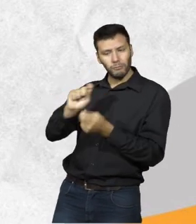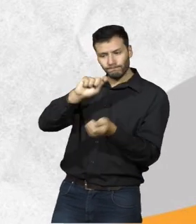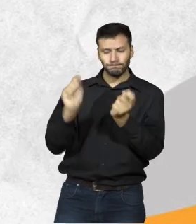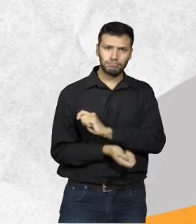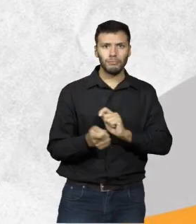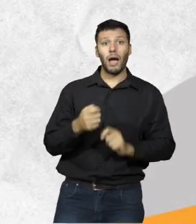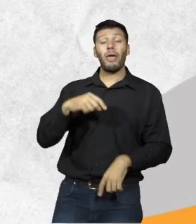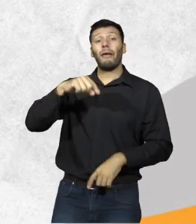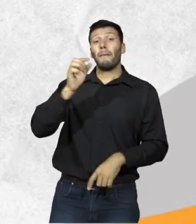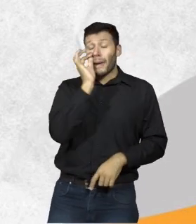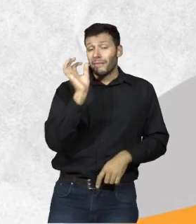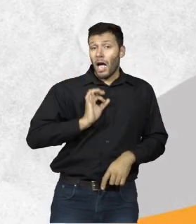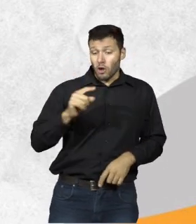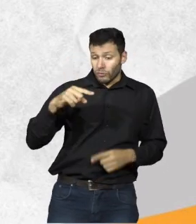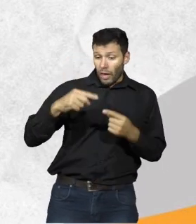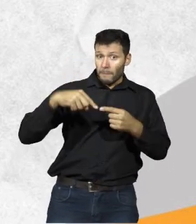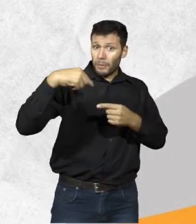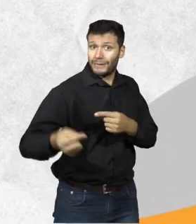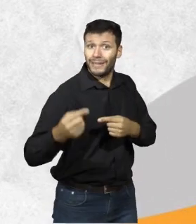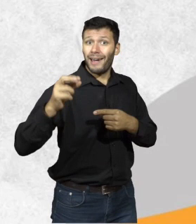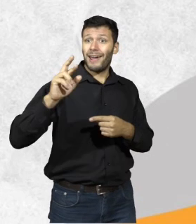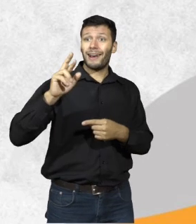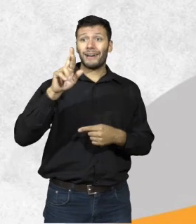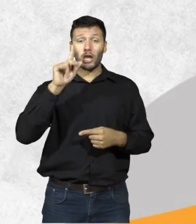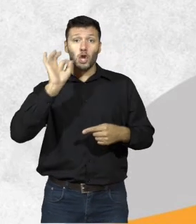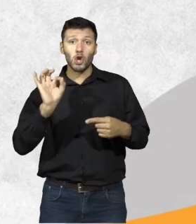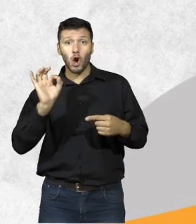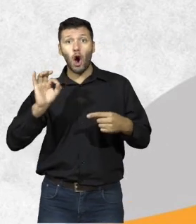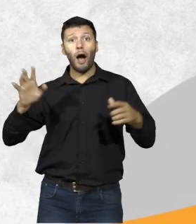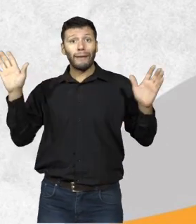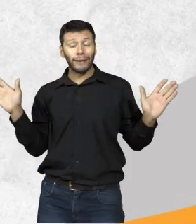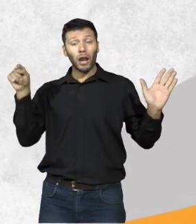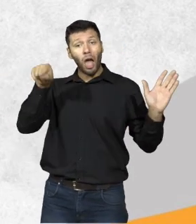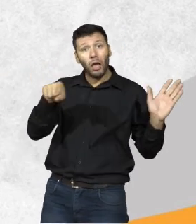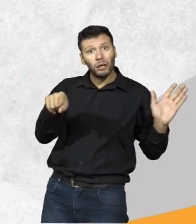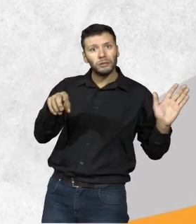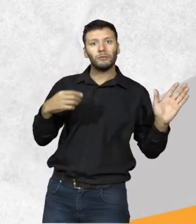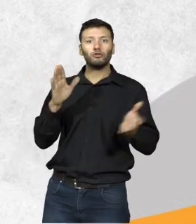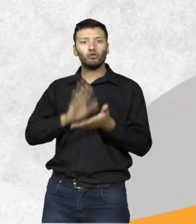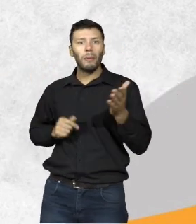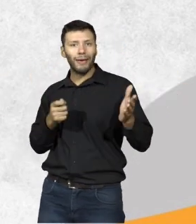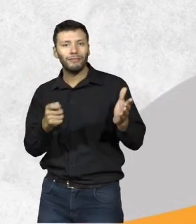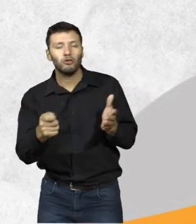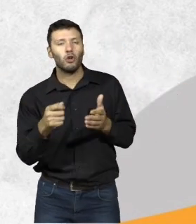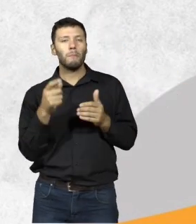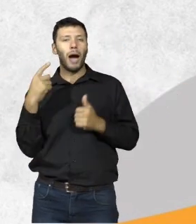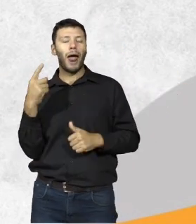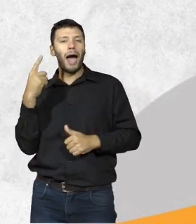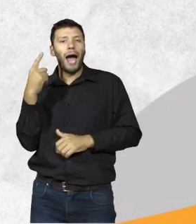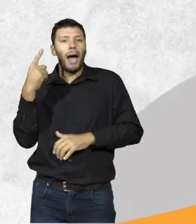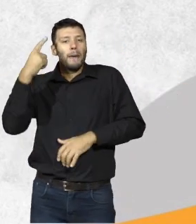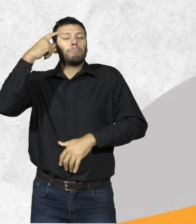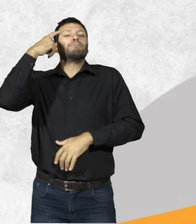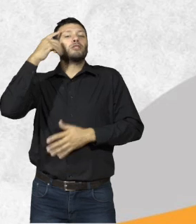20 años después, ya habla de desarrollo sostenible en la gestión racional de los